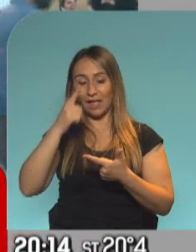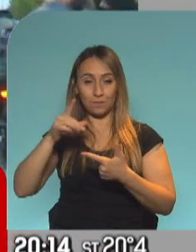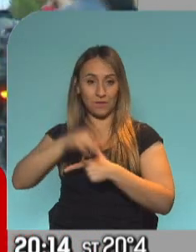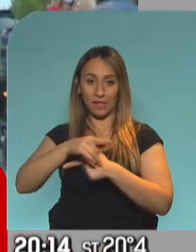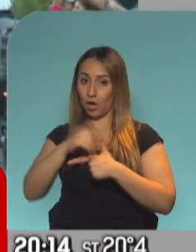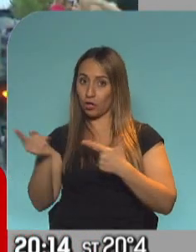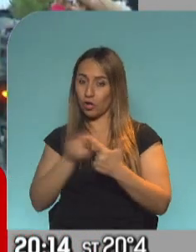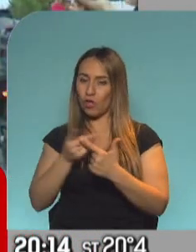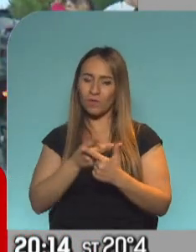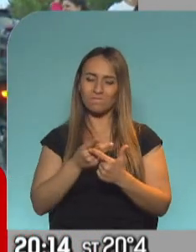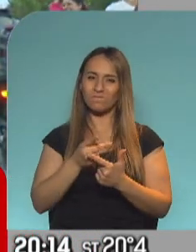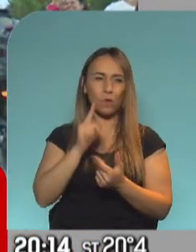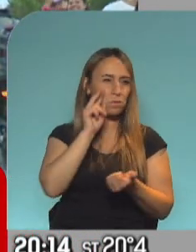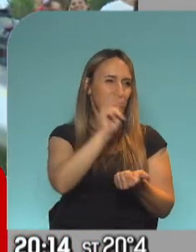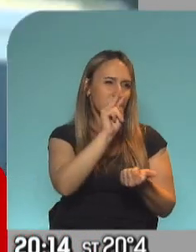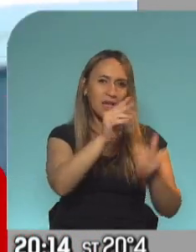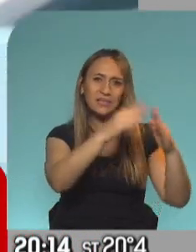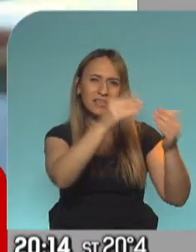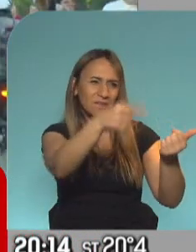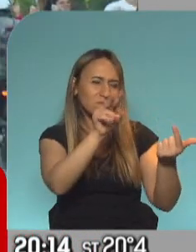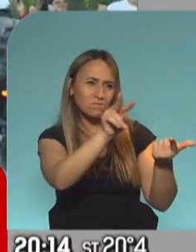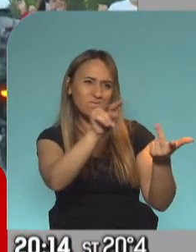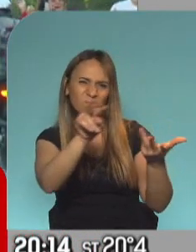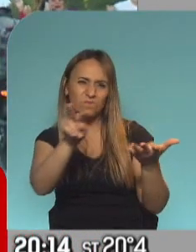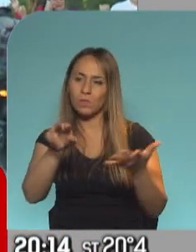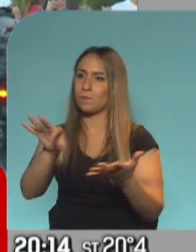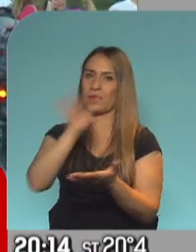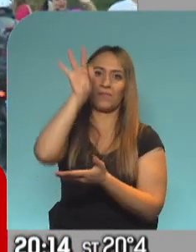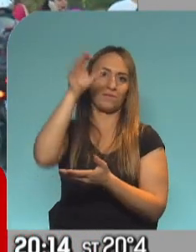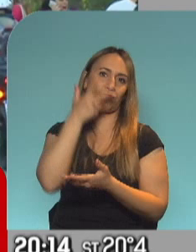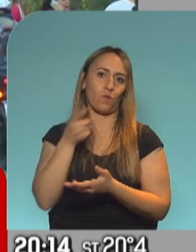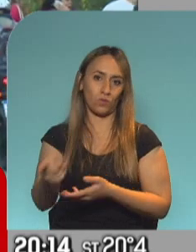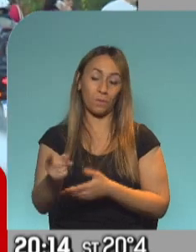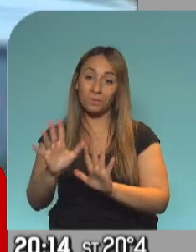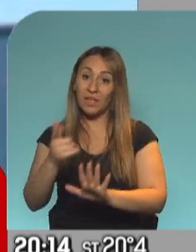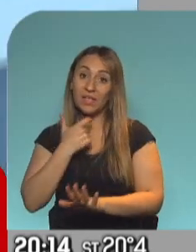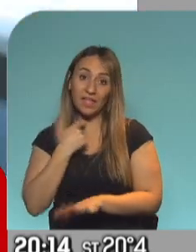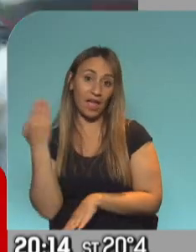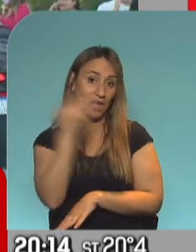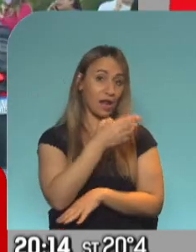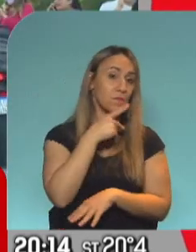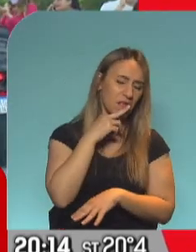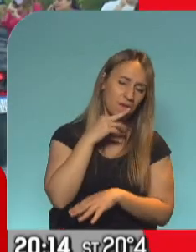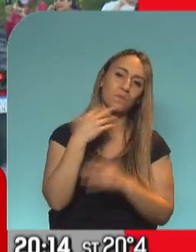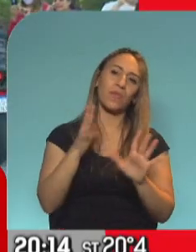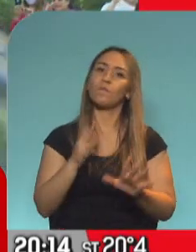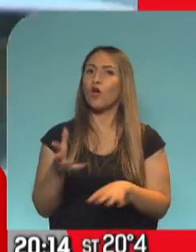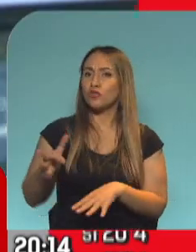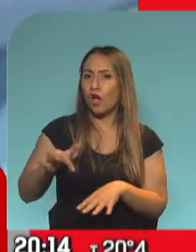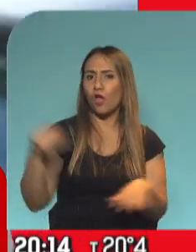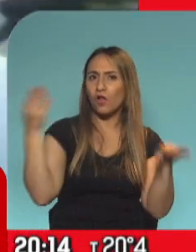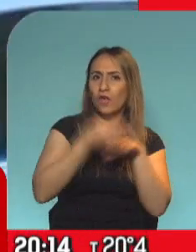quiere ir va a ir a gimnasia va a ir a la plataforma que te dejo los entrenamientos todos los que no vas a poder